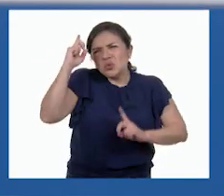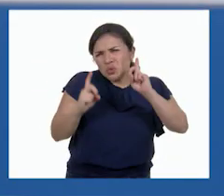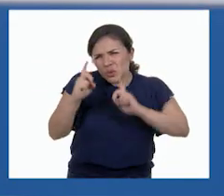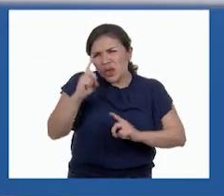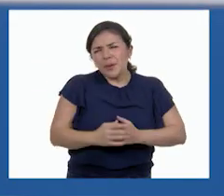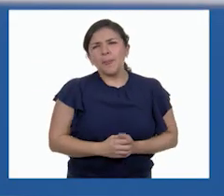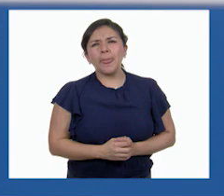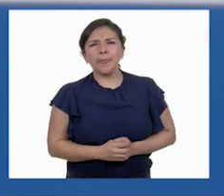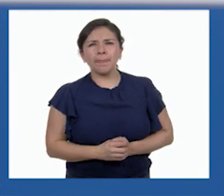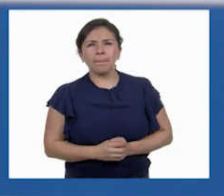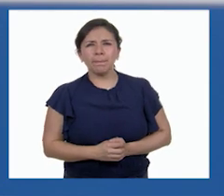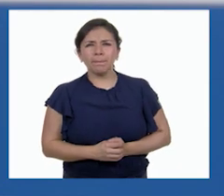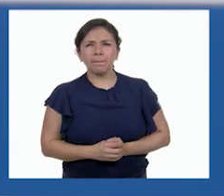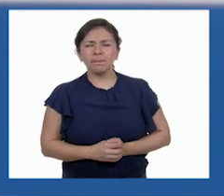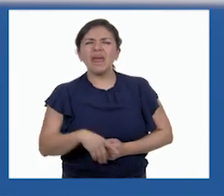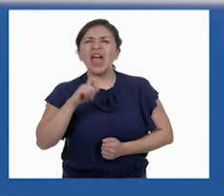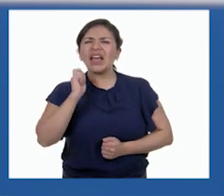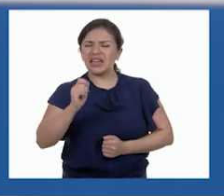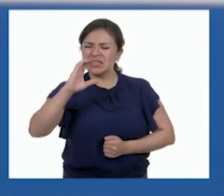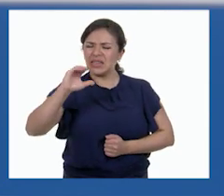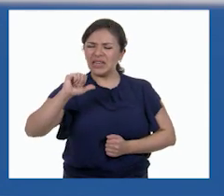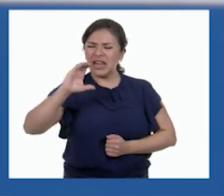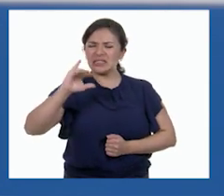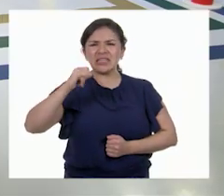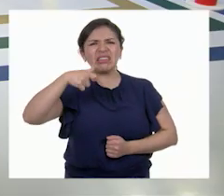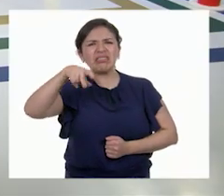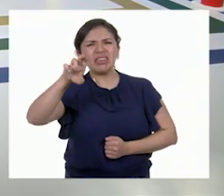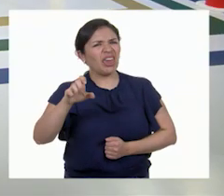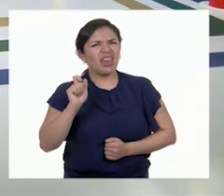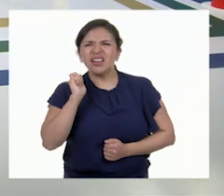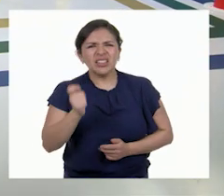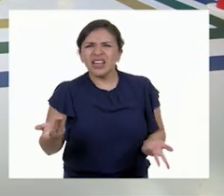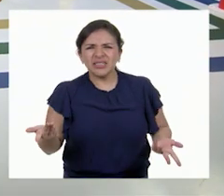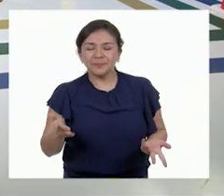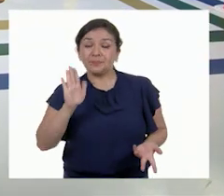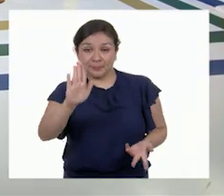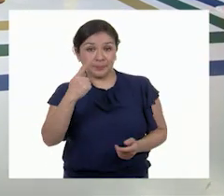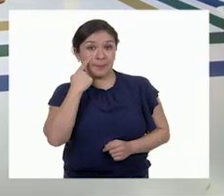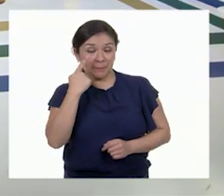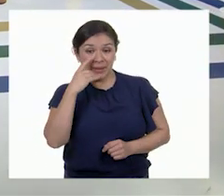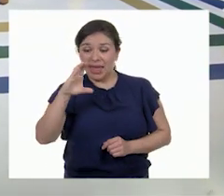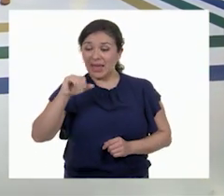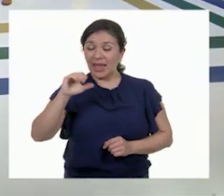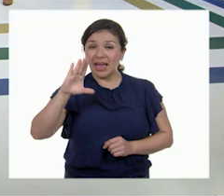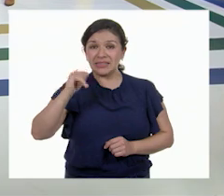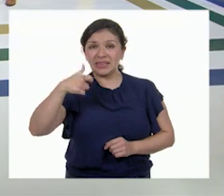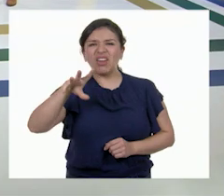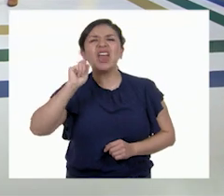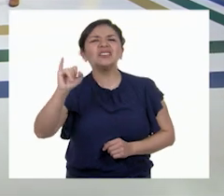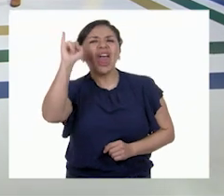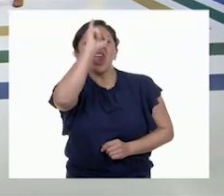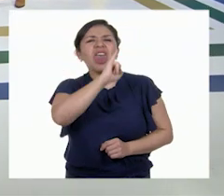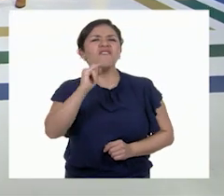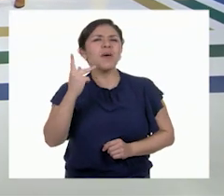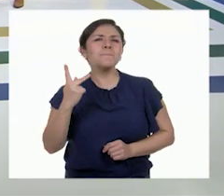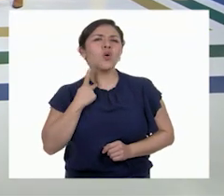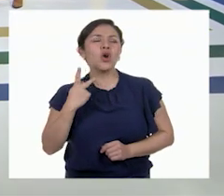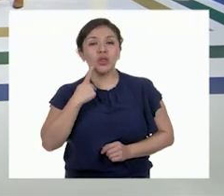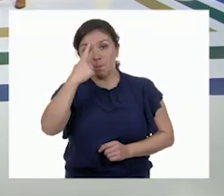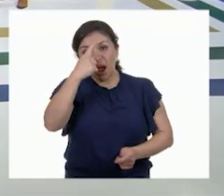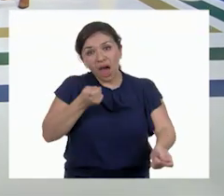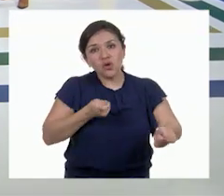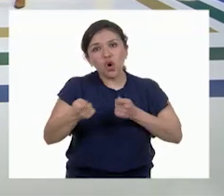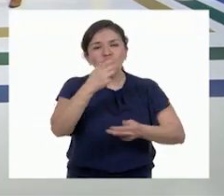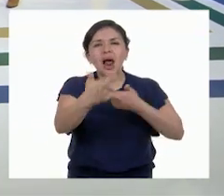duda. ¿Cuál? ¿Qué son los caciques? Los caciques, Ton, eran jefes políticos que controlaban